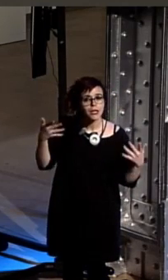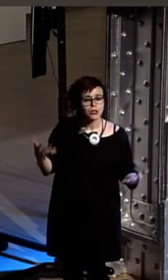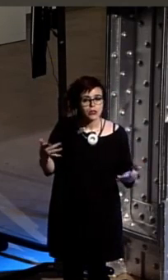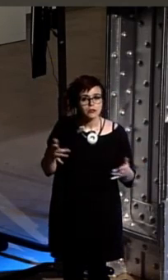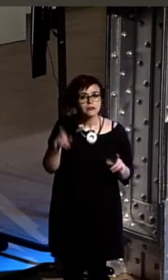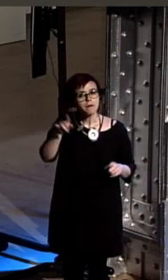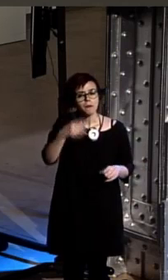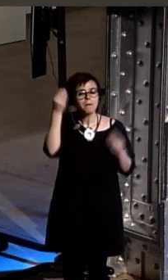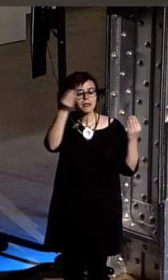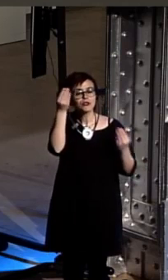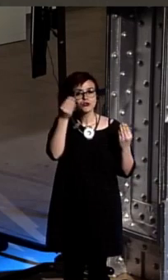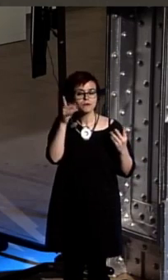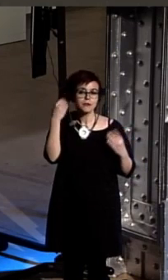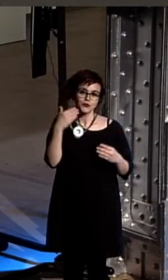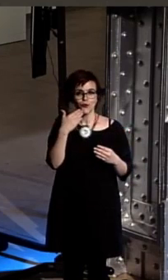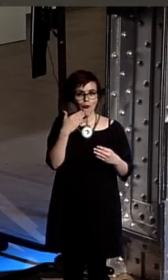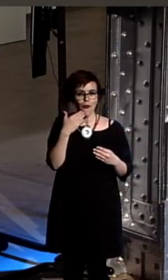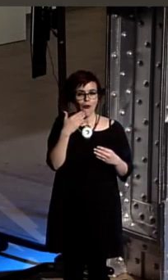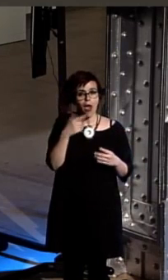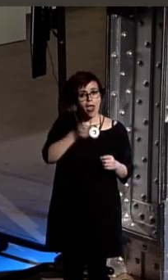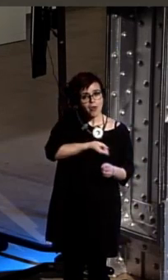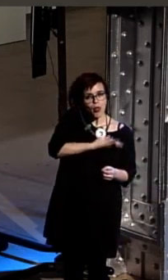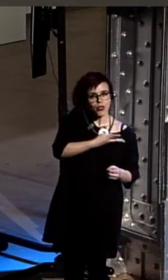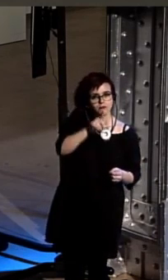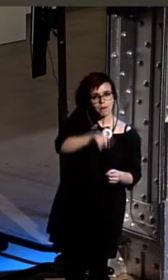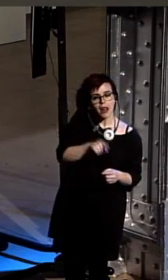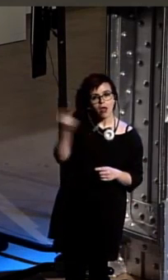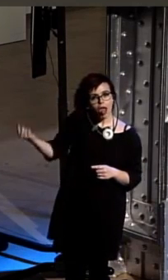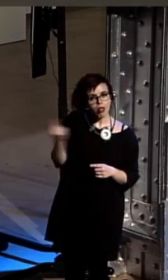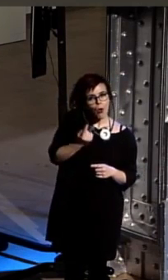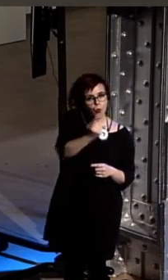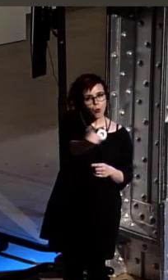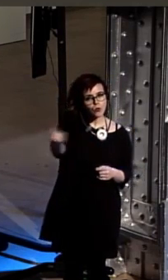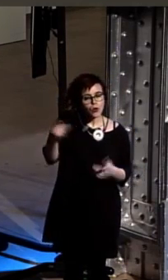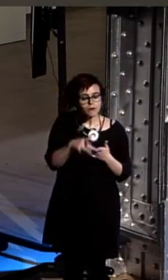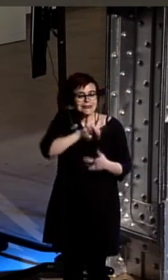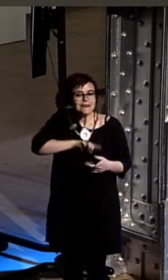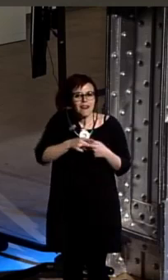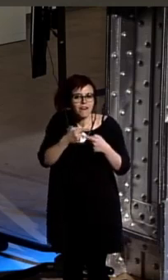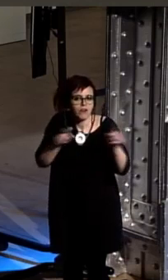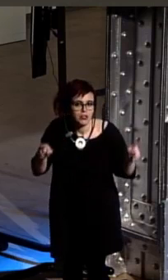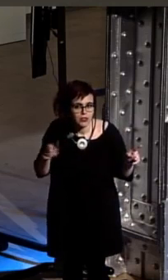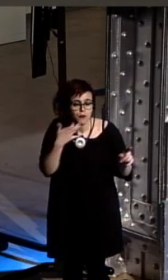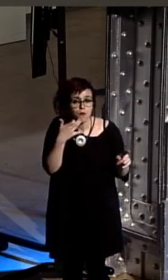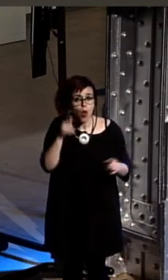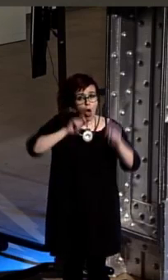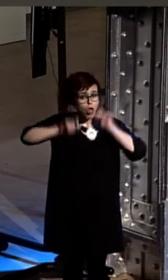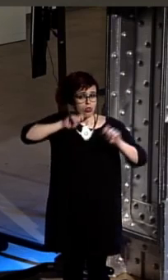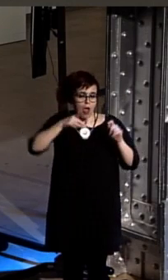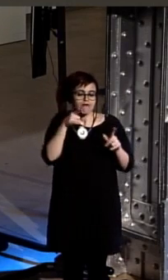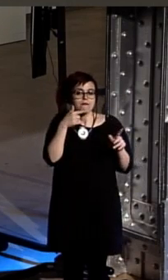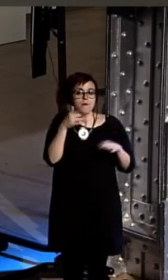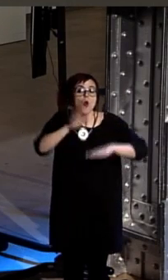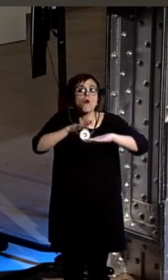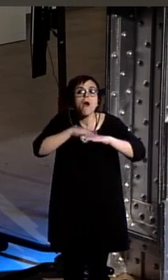daltonismo emocional, aún en el seno de uno mismo. Y esto creo que lo reconocen todos. Uno puede llorar de risa, por ejemplo. Y es cierto, cuando